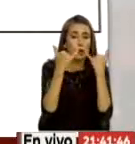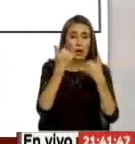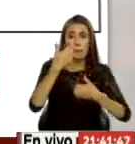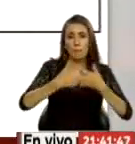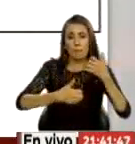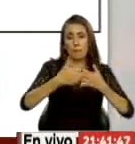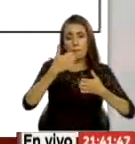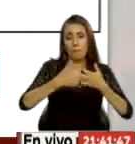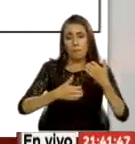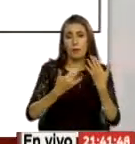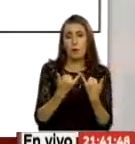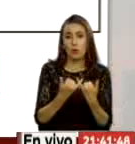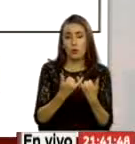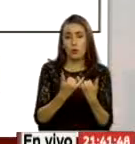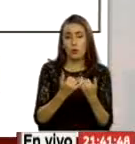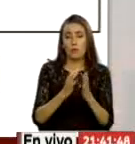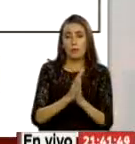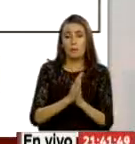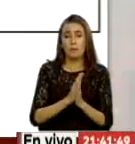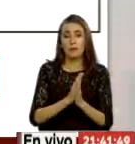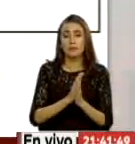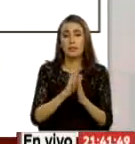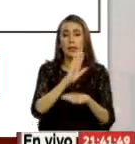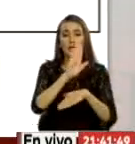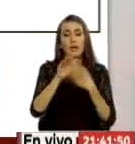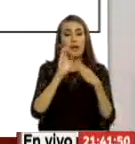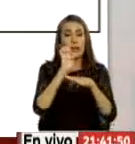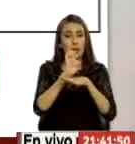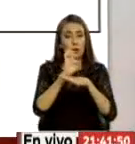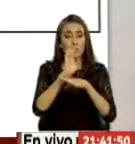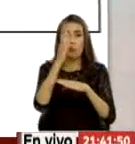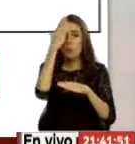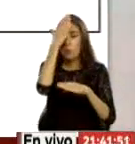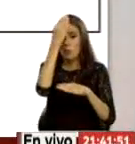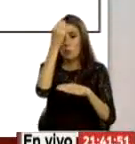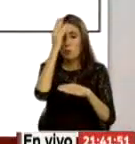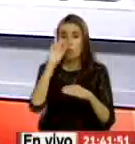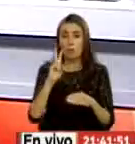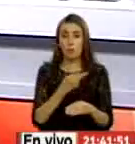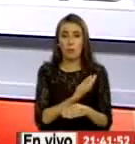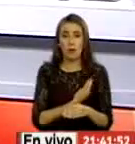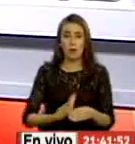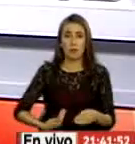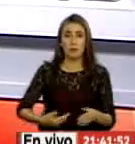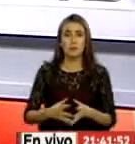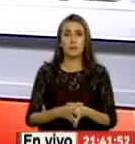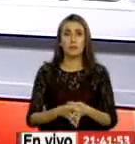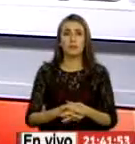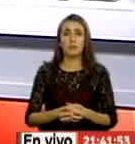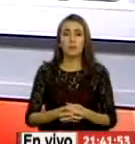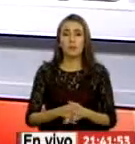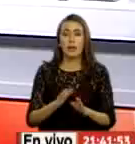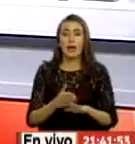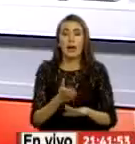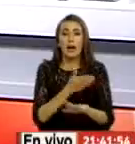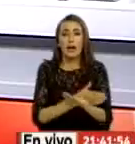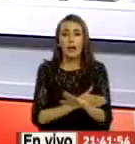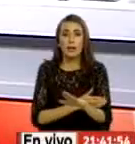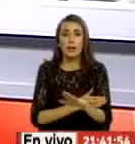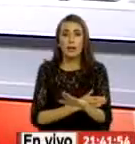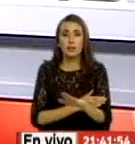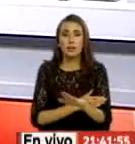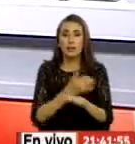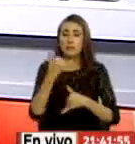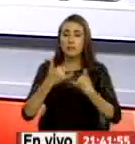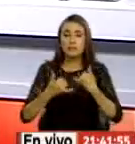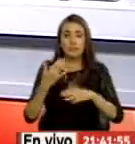que está pasando pues el país con el segundo mandatario. Asambleísta, antes de finalizar, porque ya se nos ha acabado